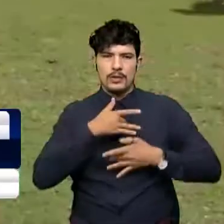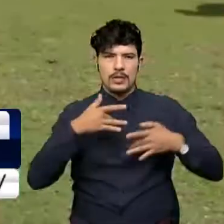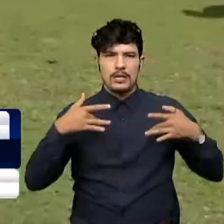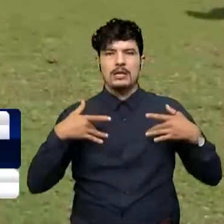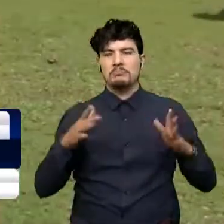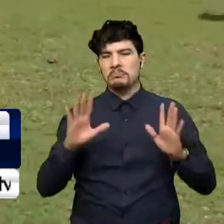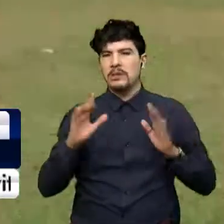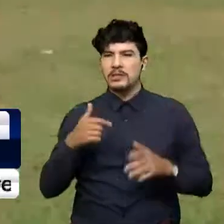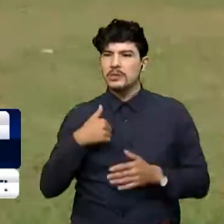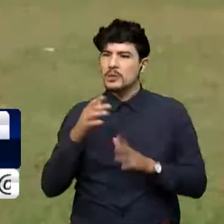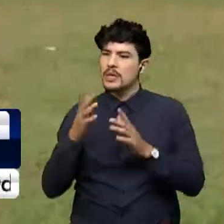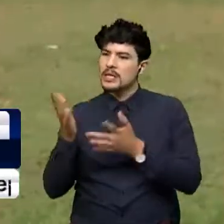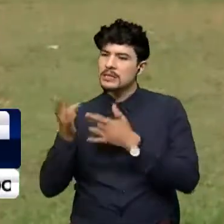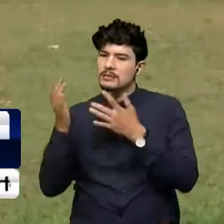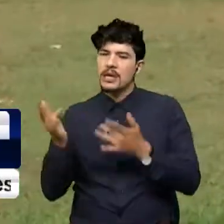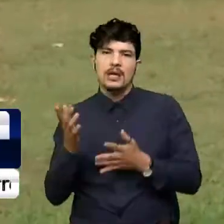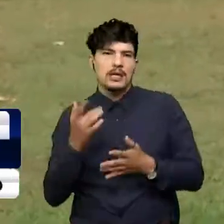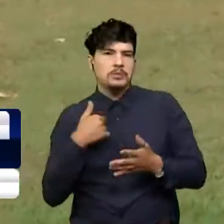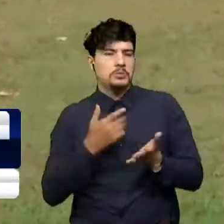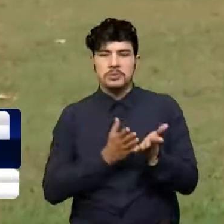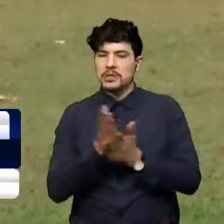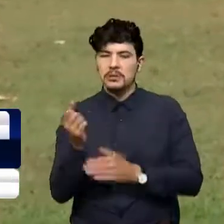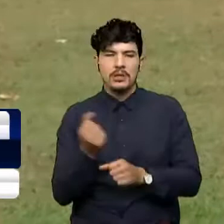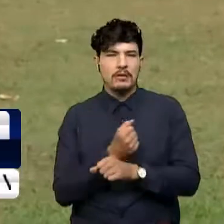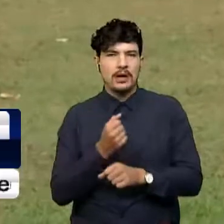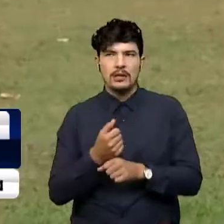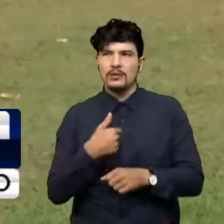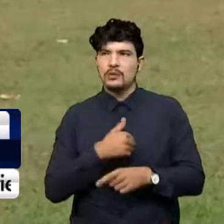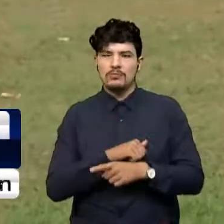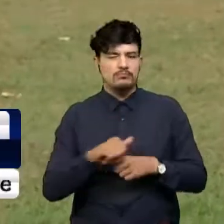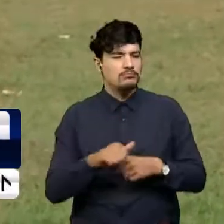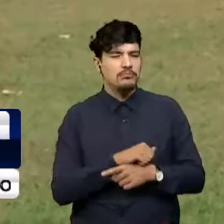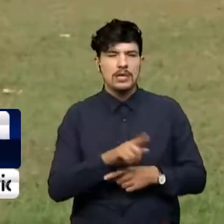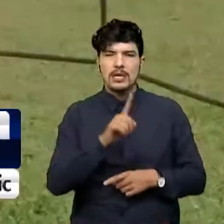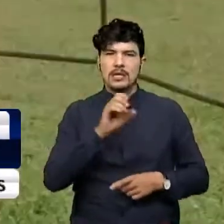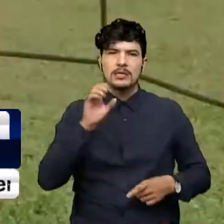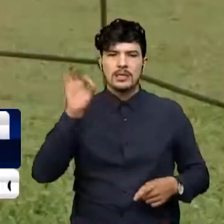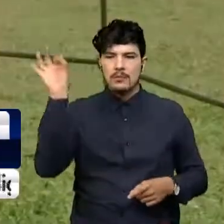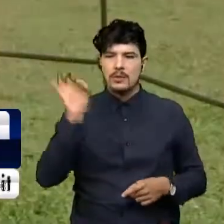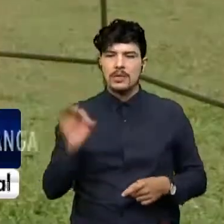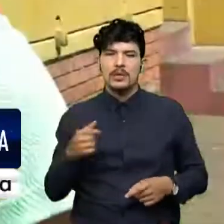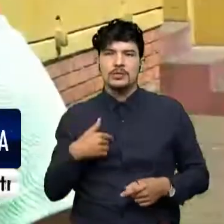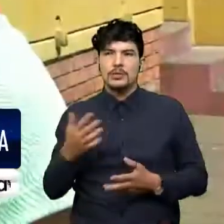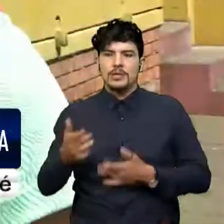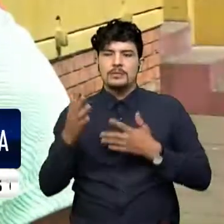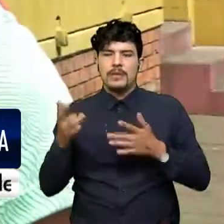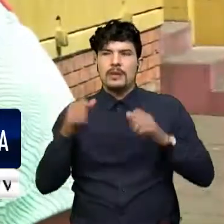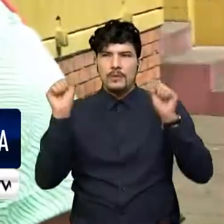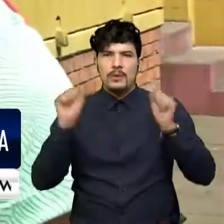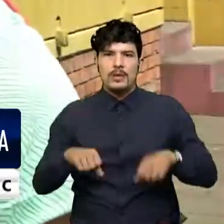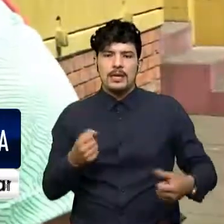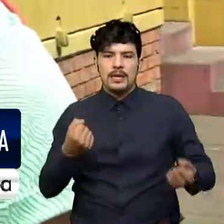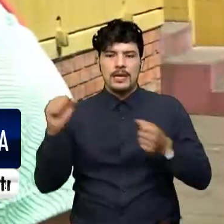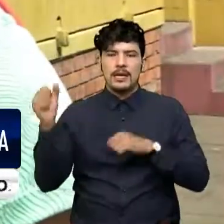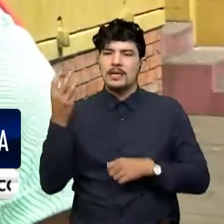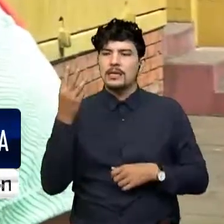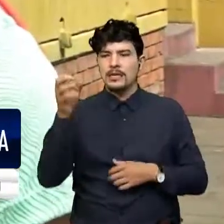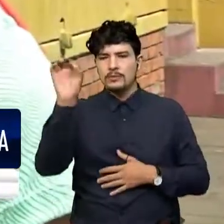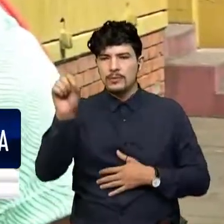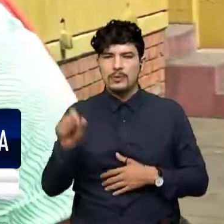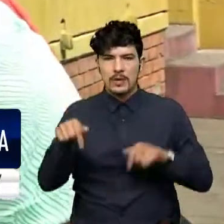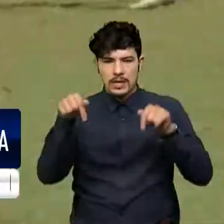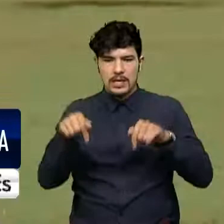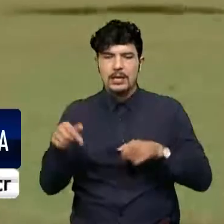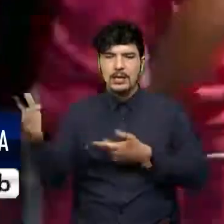creo que sigo trabajando sigo entrenándome al 100% y puedes esperar poder sacar los tres puntos de acá de